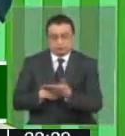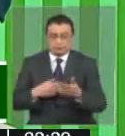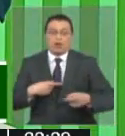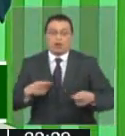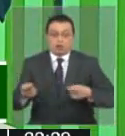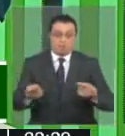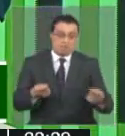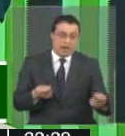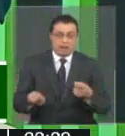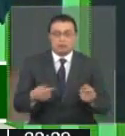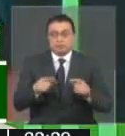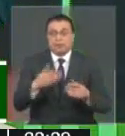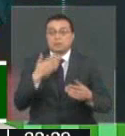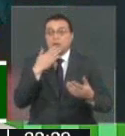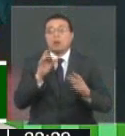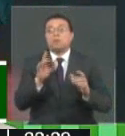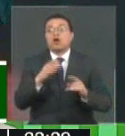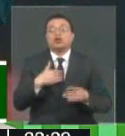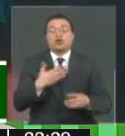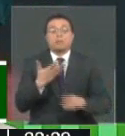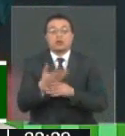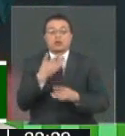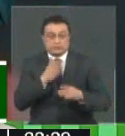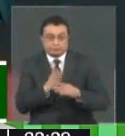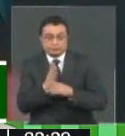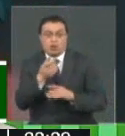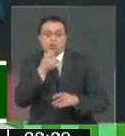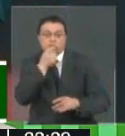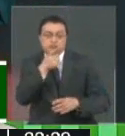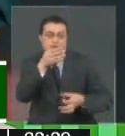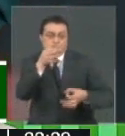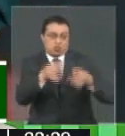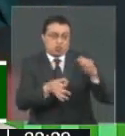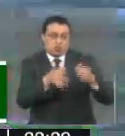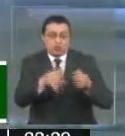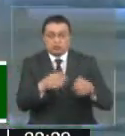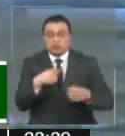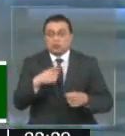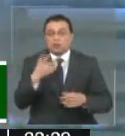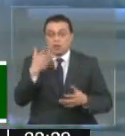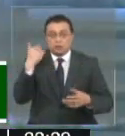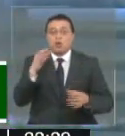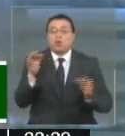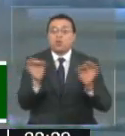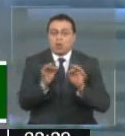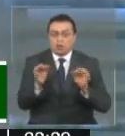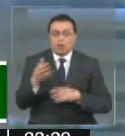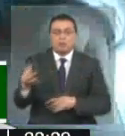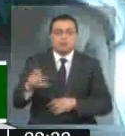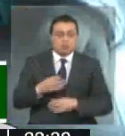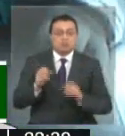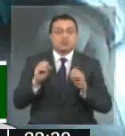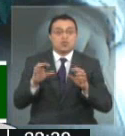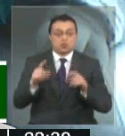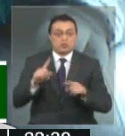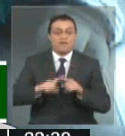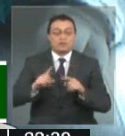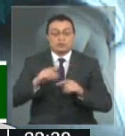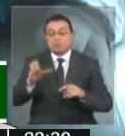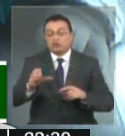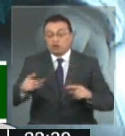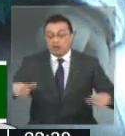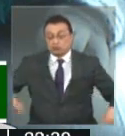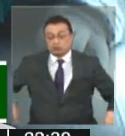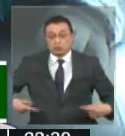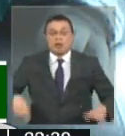correspondan. Ya, pero más allá de la conversación, si yo quiero incluso iniciar un juicio, me ha pasado, me han contado hartas veces familias que de repente tienen un hijo en silla de ruedas